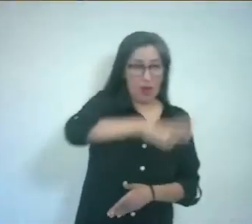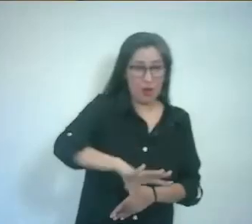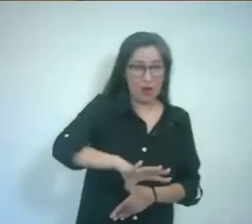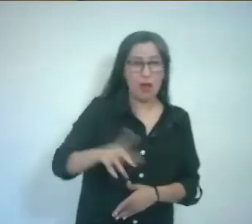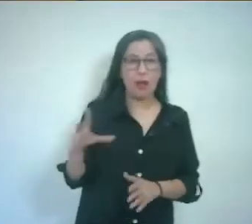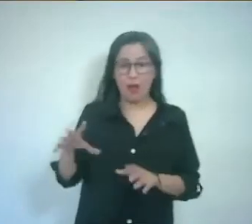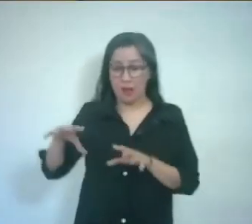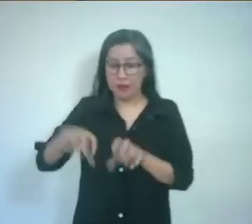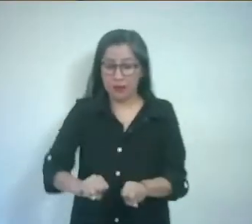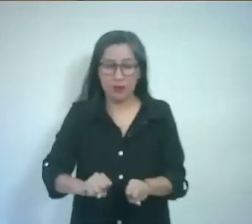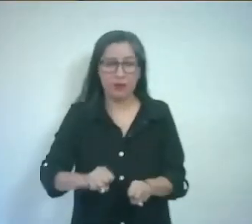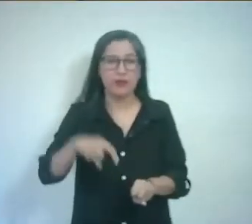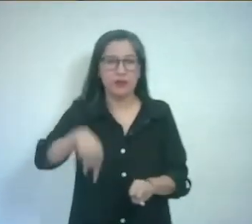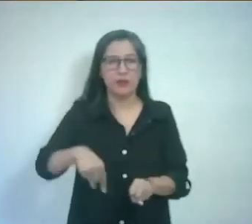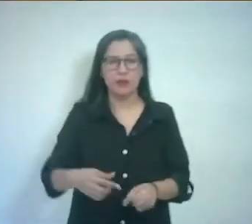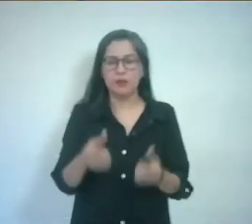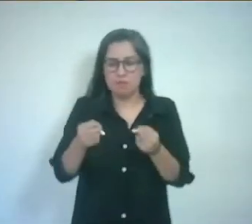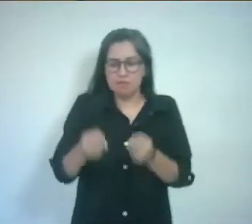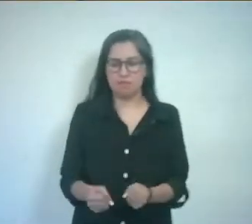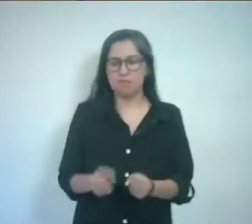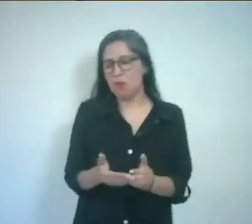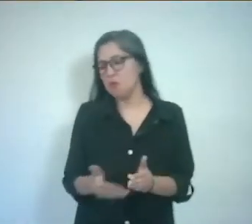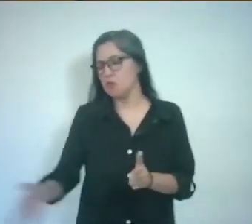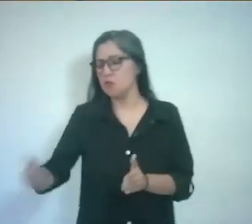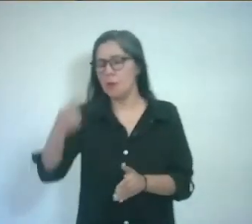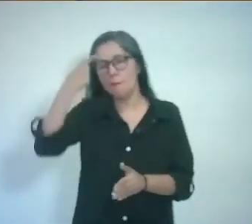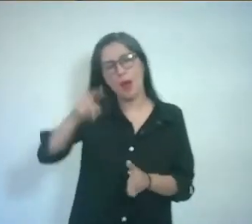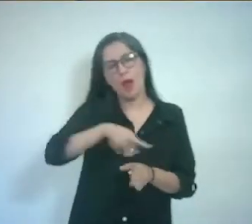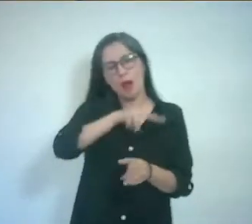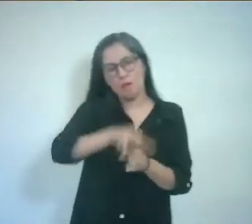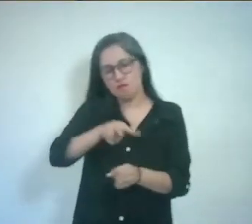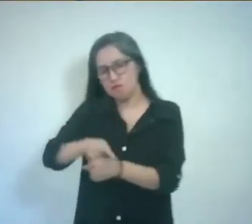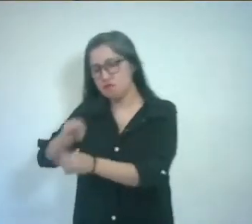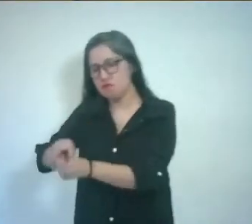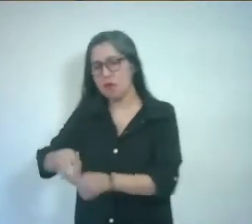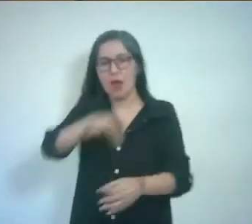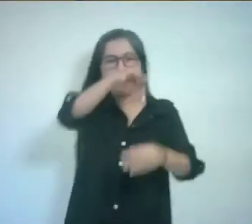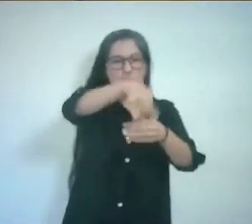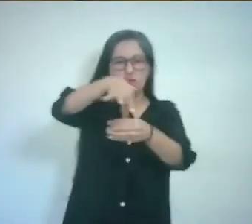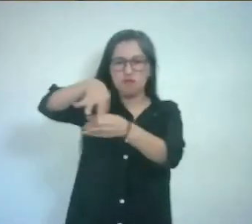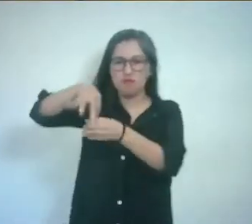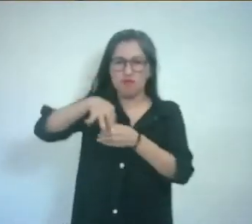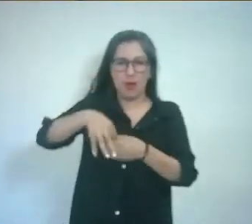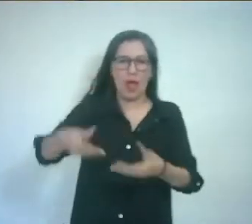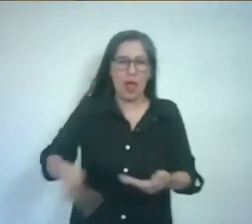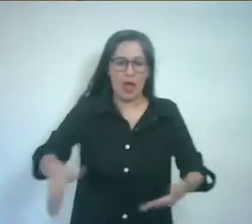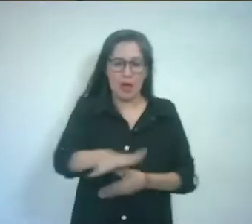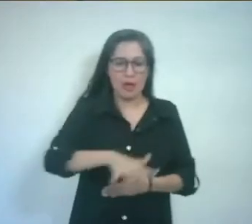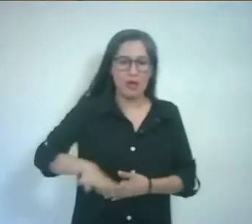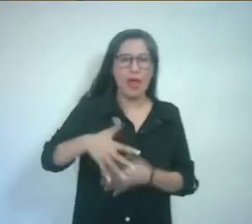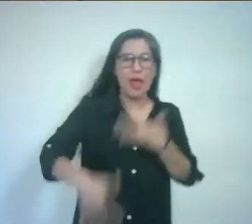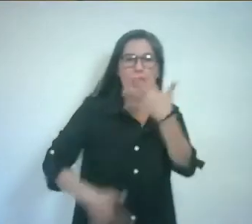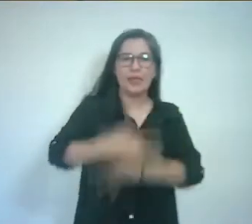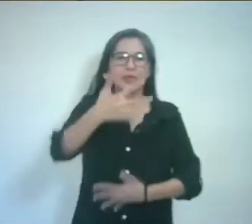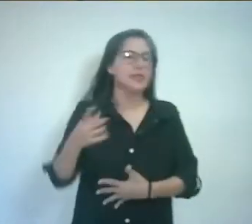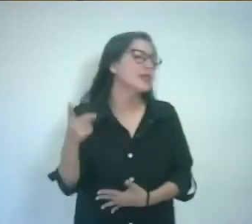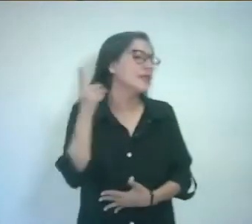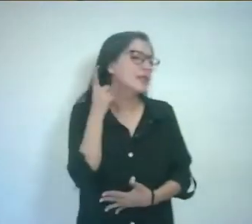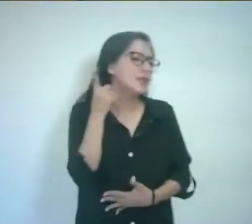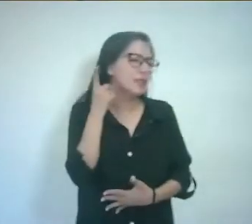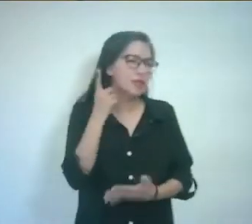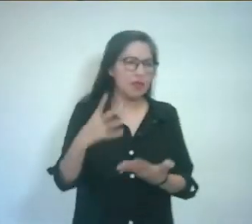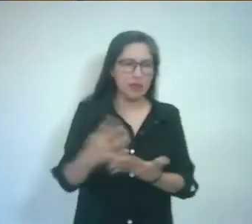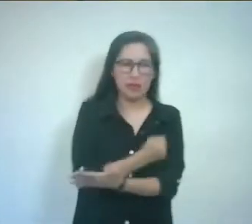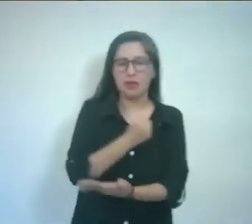en sesión permanente para dar seguimiento a los comicios locales, donde habrán de elegirse 15 diputaciones de mayoría